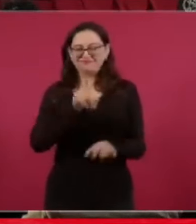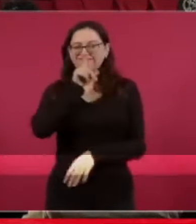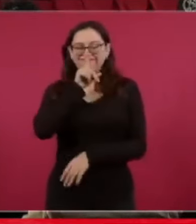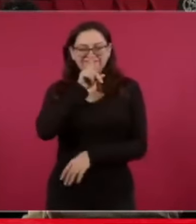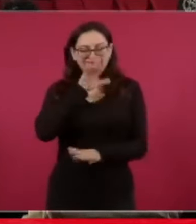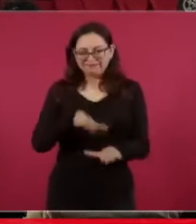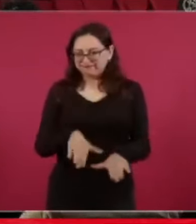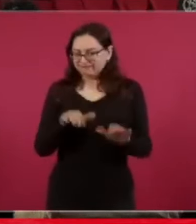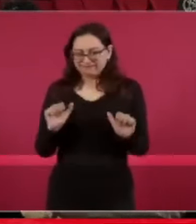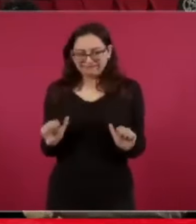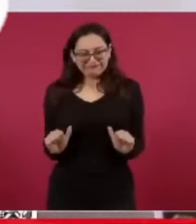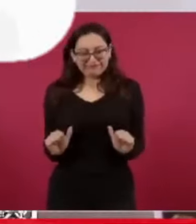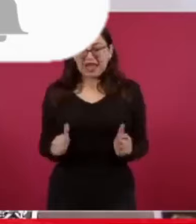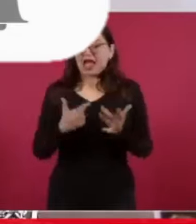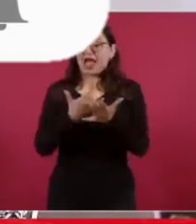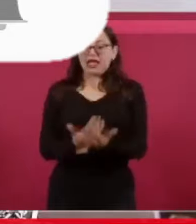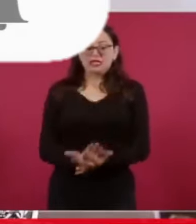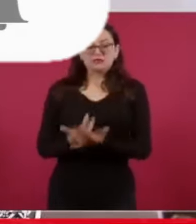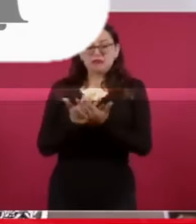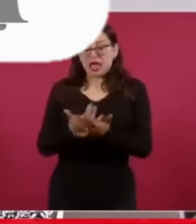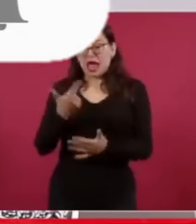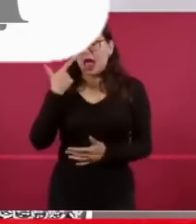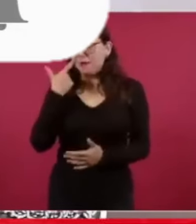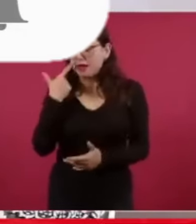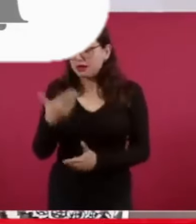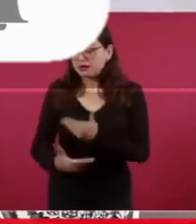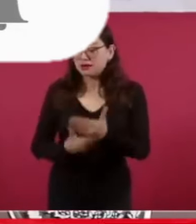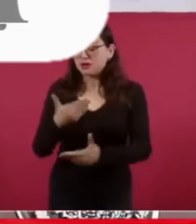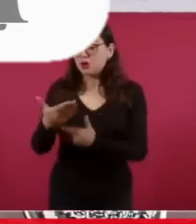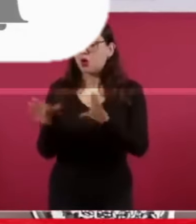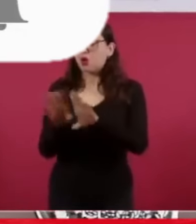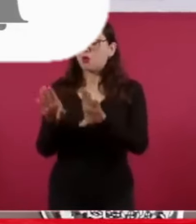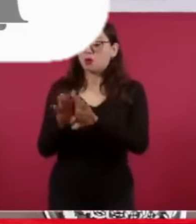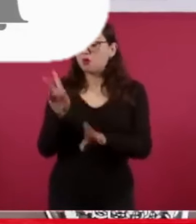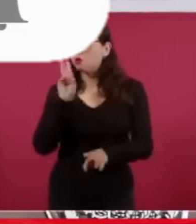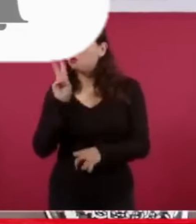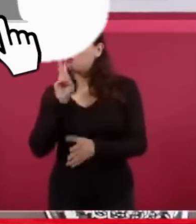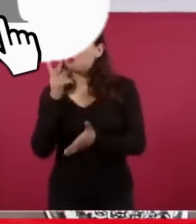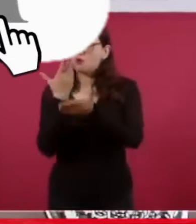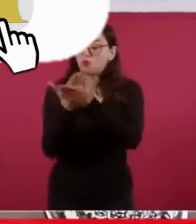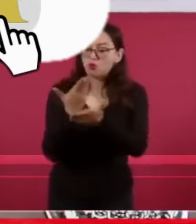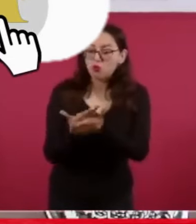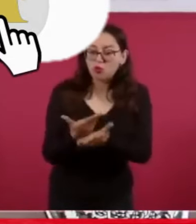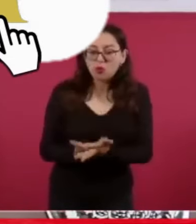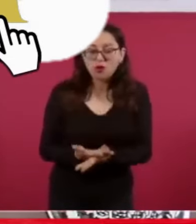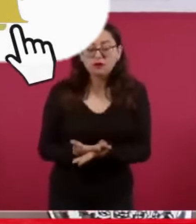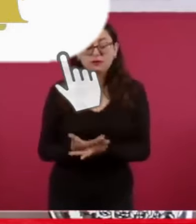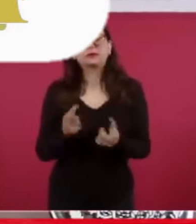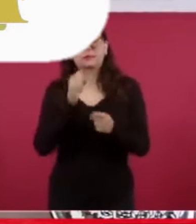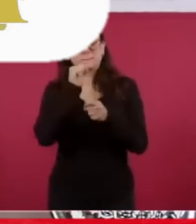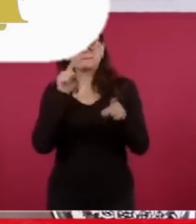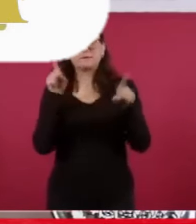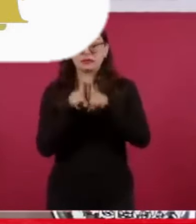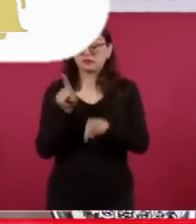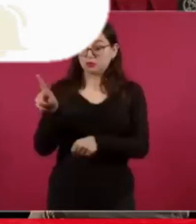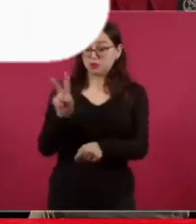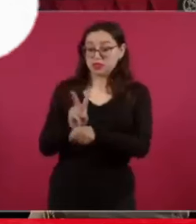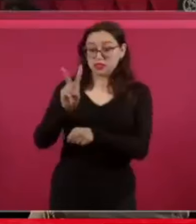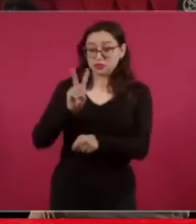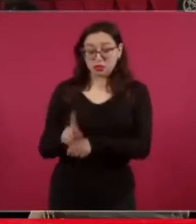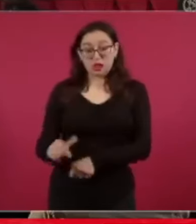pruebas y también respeto a la autoridad electoral de Venezuela.